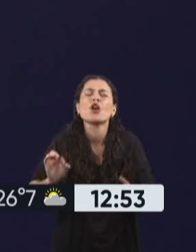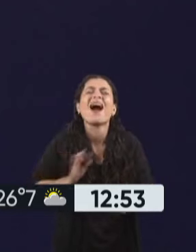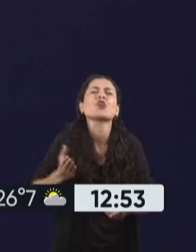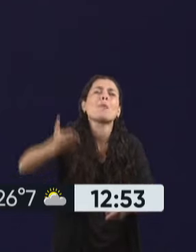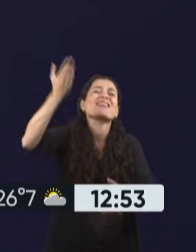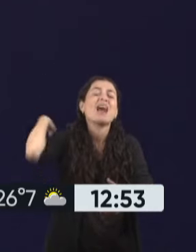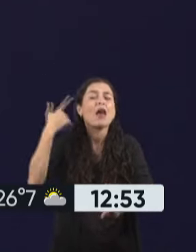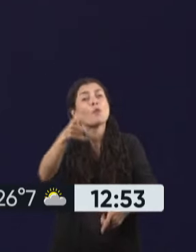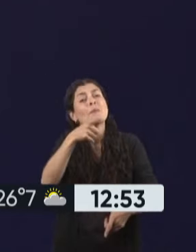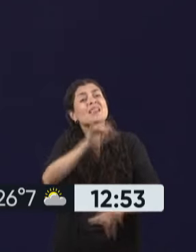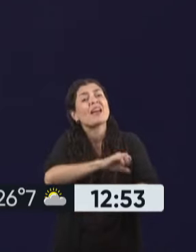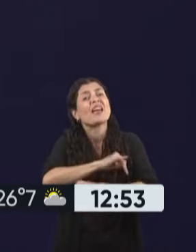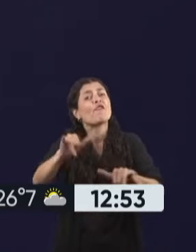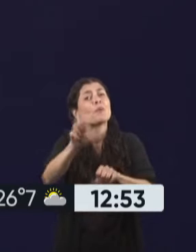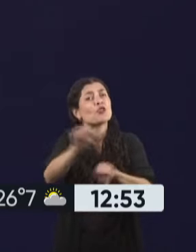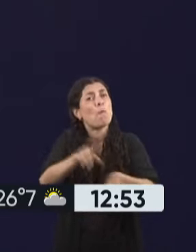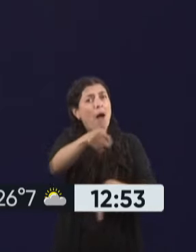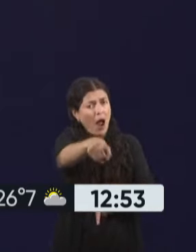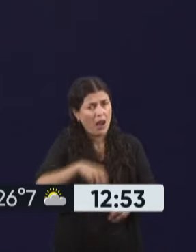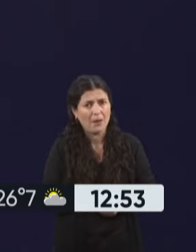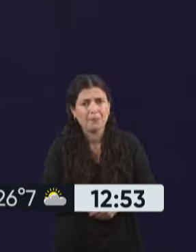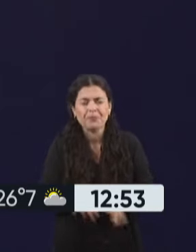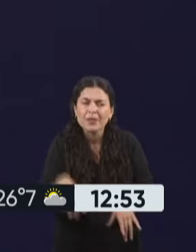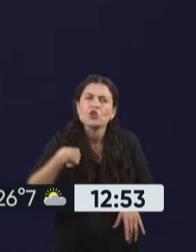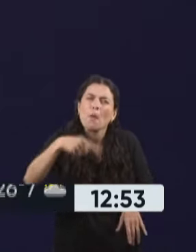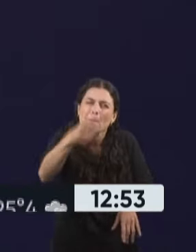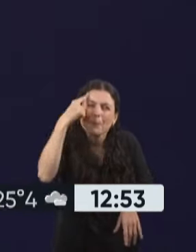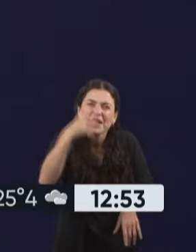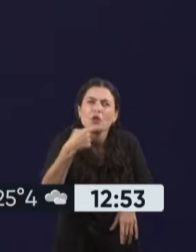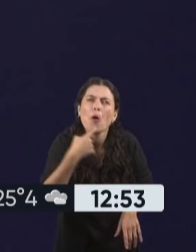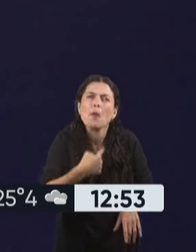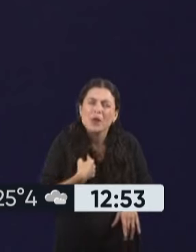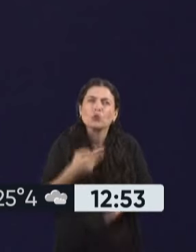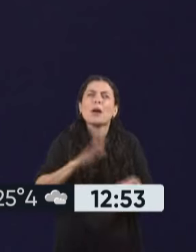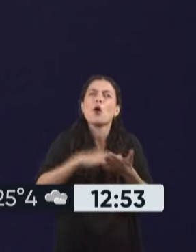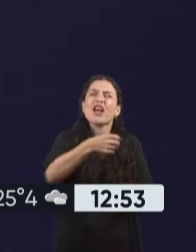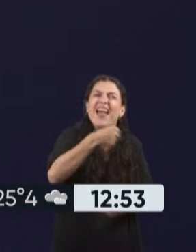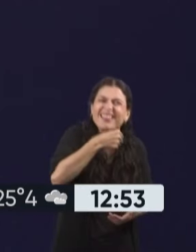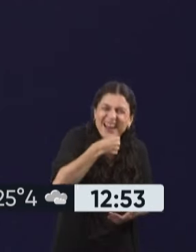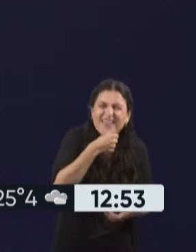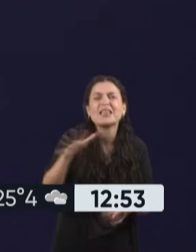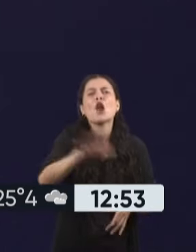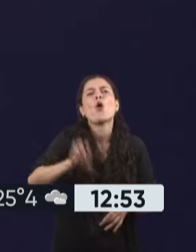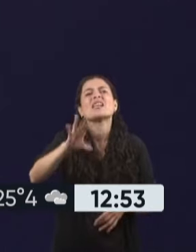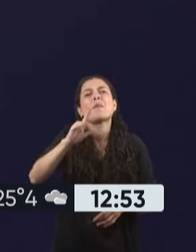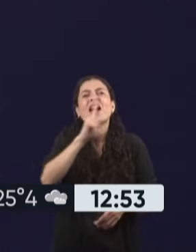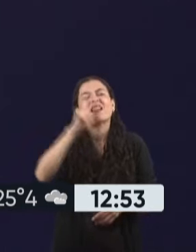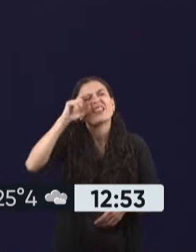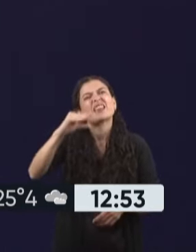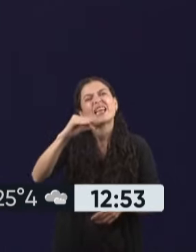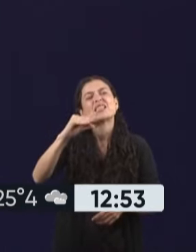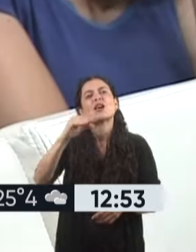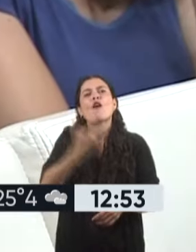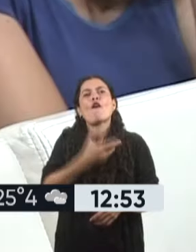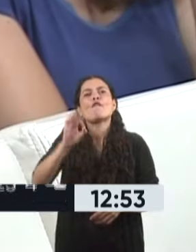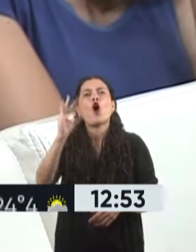dato. Pero pensé que te referías a la entrevista en lo que se conoció como el Tech Forum. ¿Y cuál era la otra